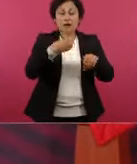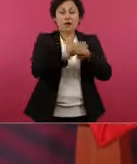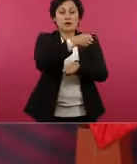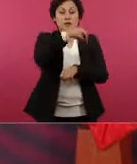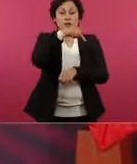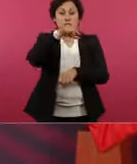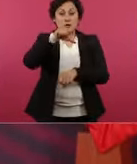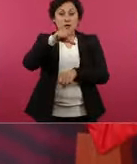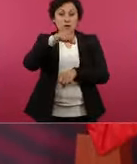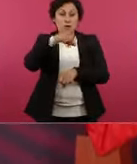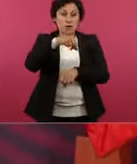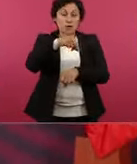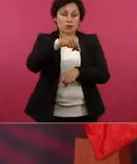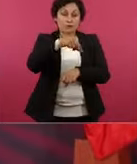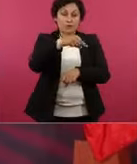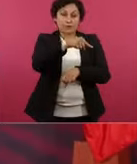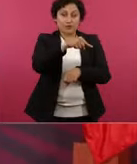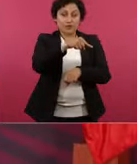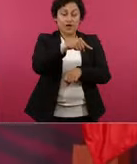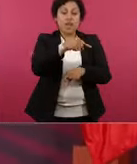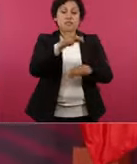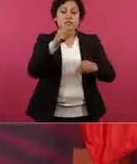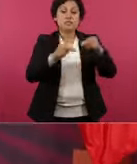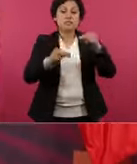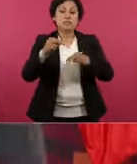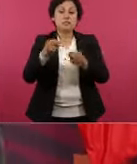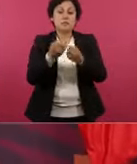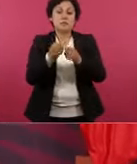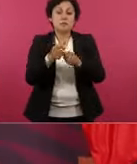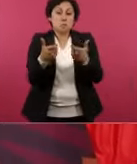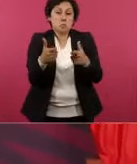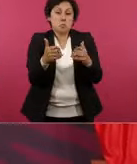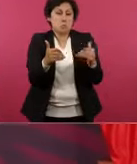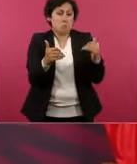de la sociedad. Muere el señor,